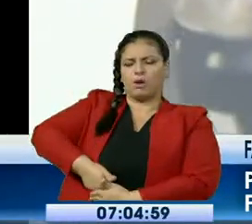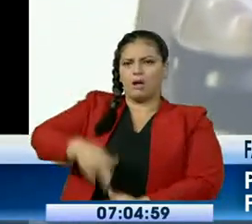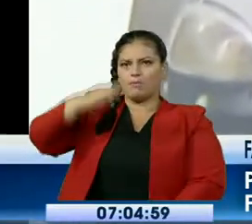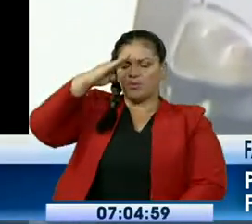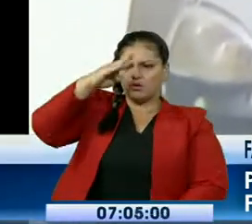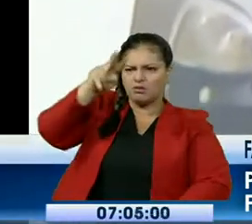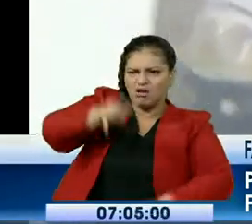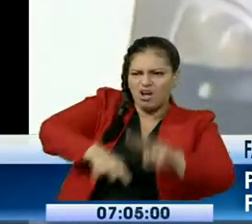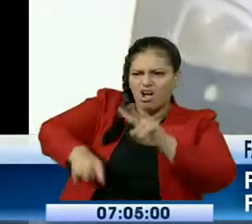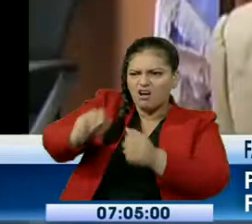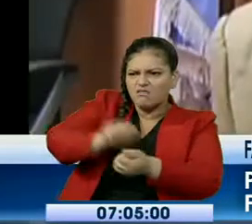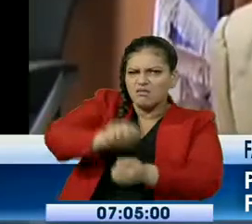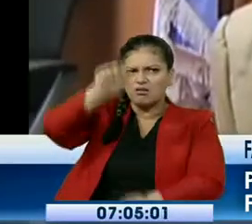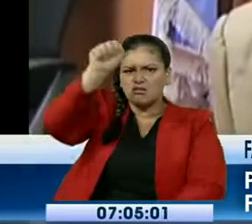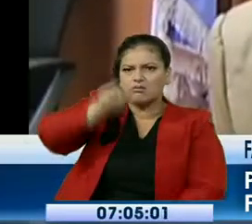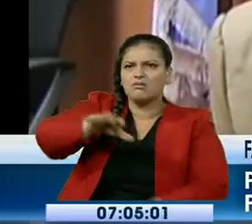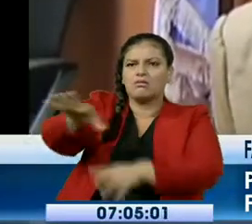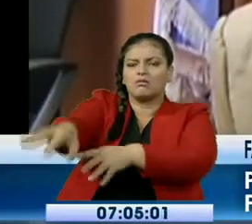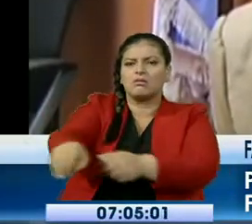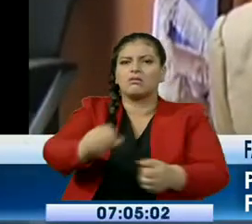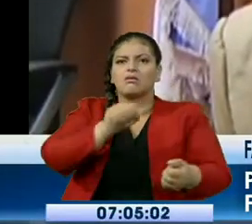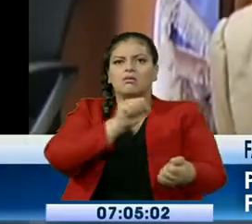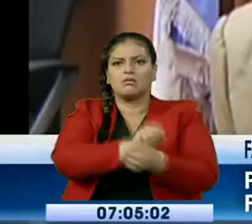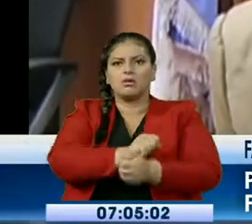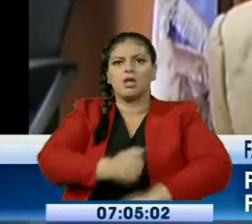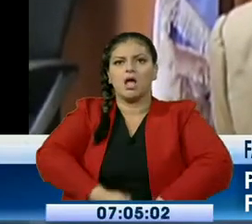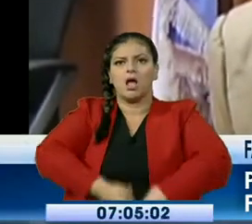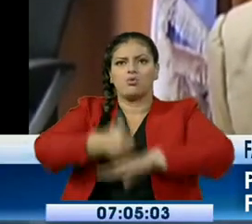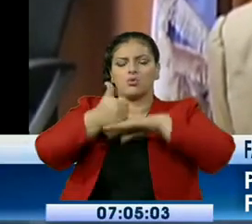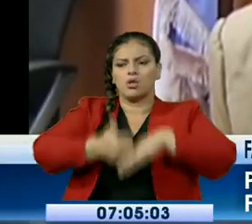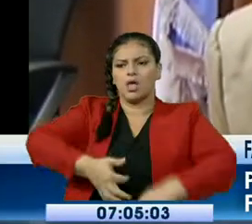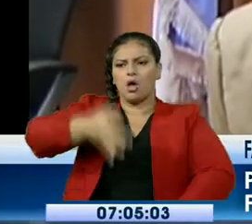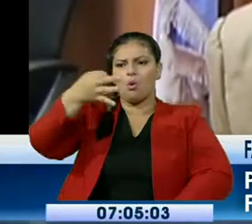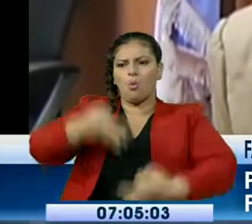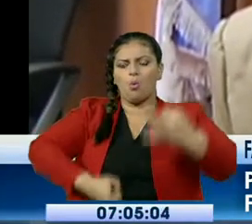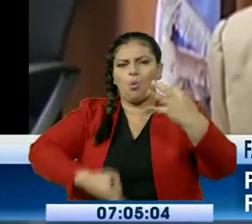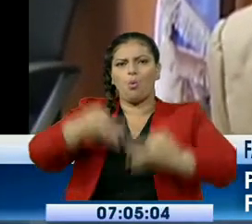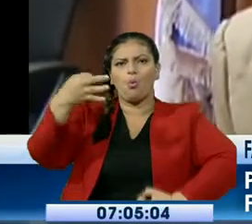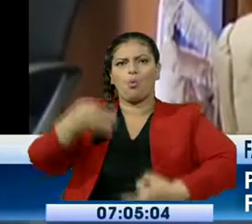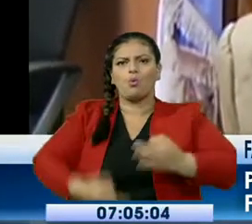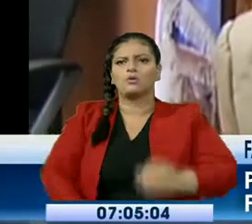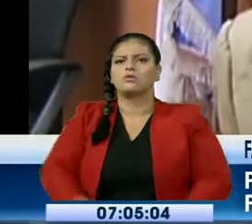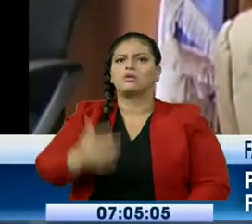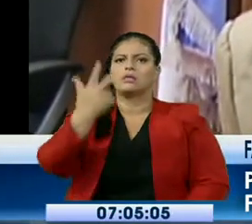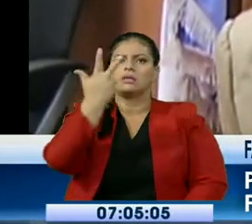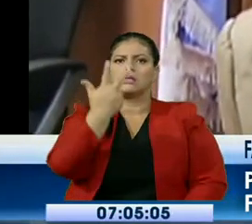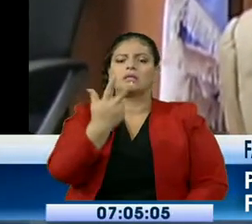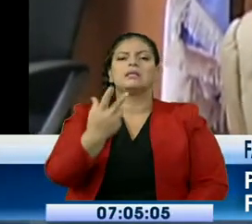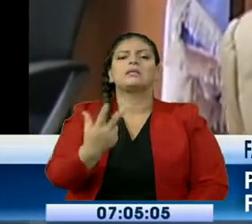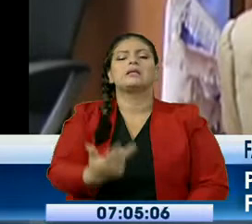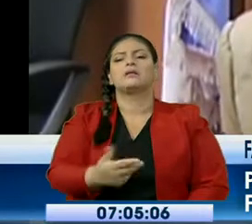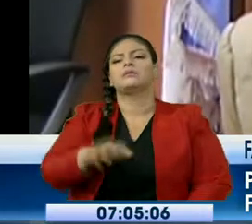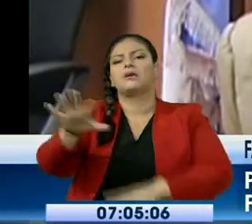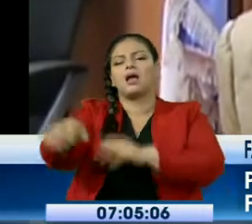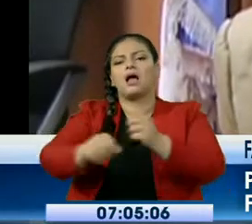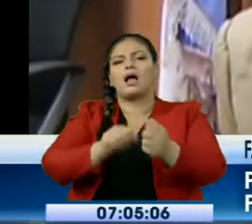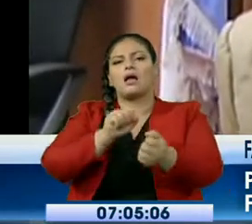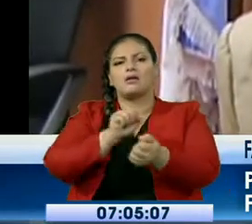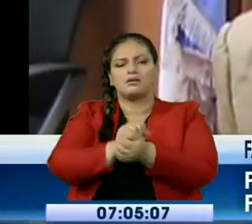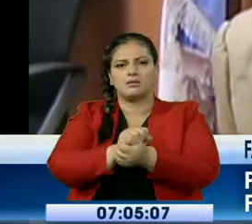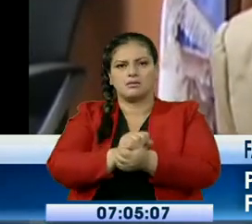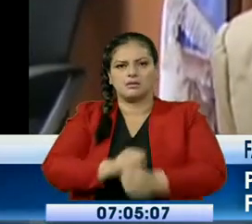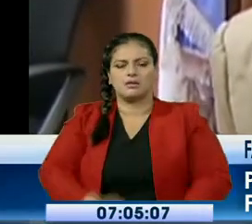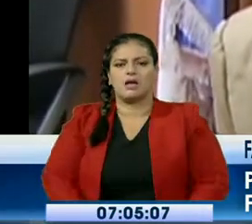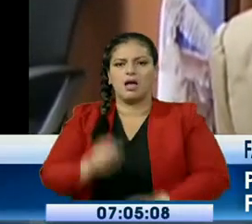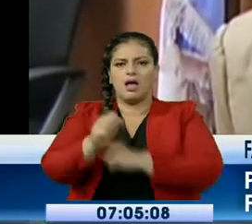6 años a estos 3 ciudadanos por el delito de transportación de armas de fuego, y es ante esta sentencia en la cual se originó el día